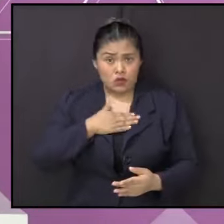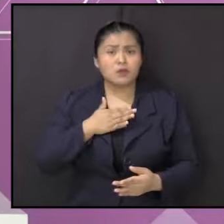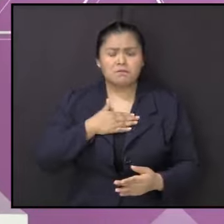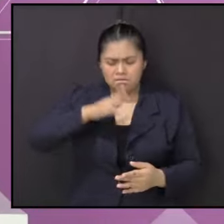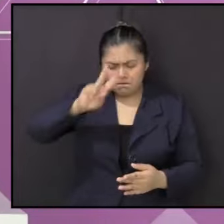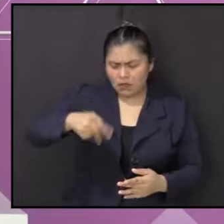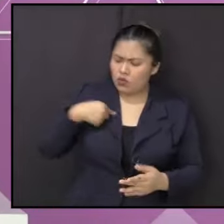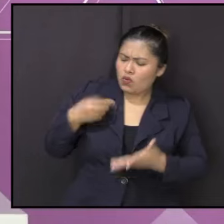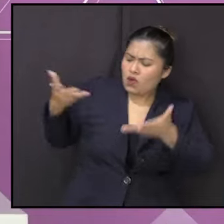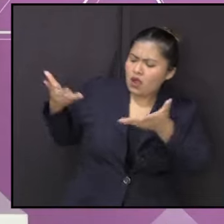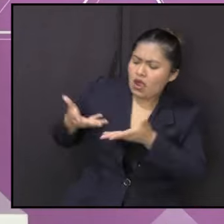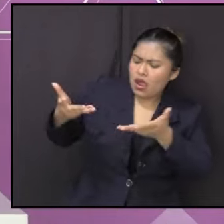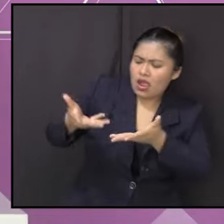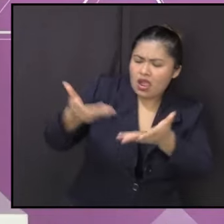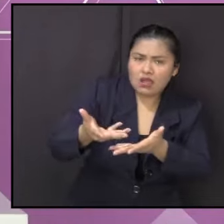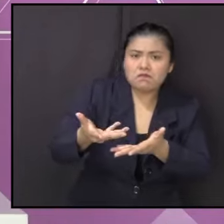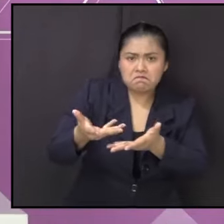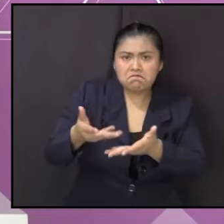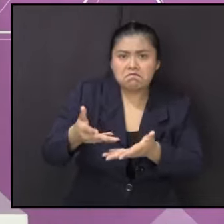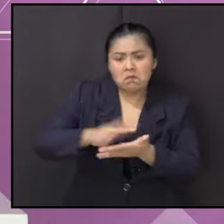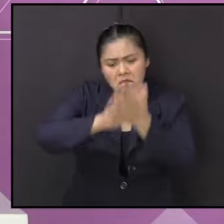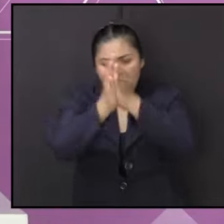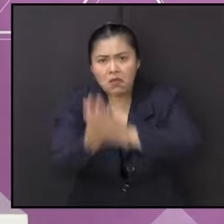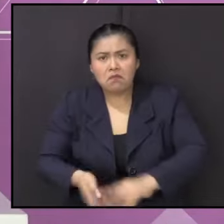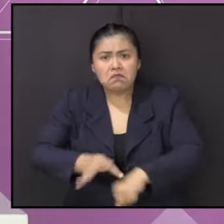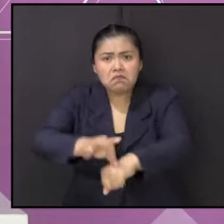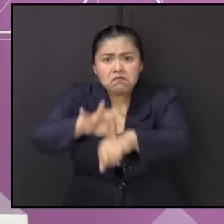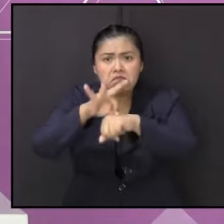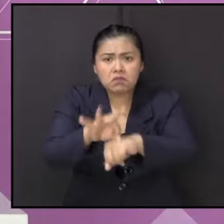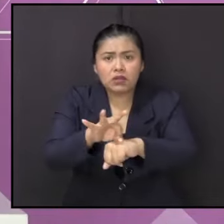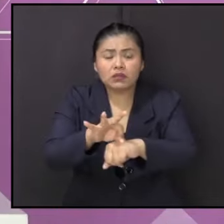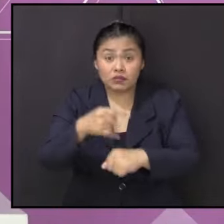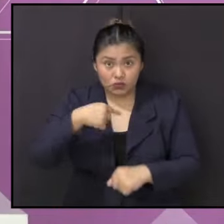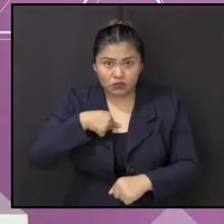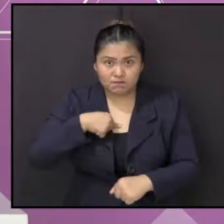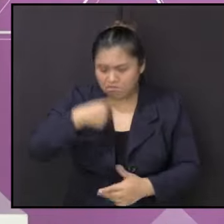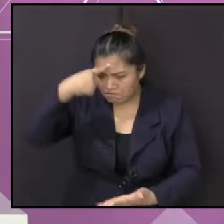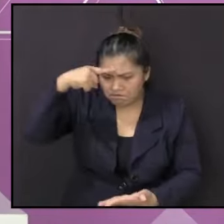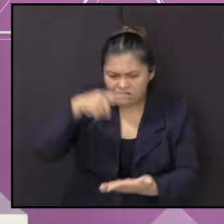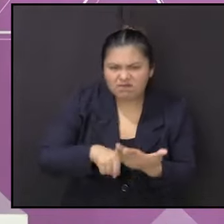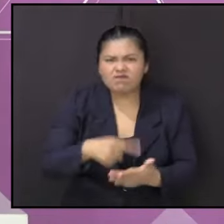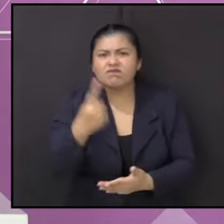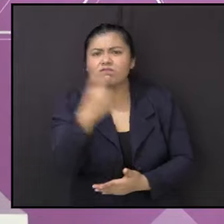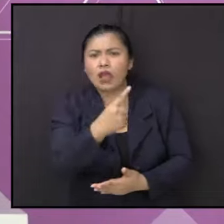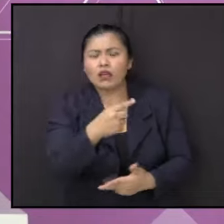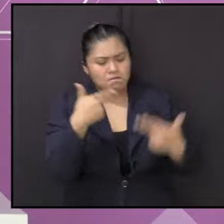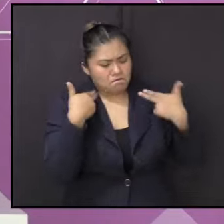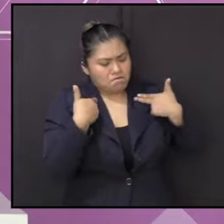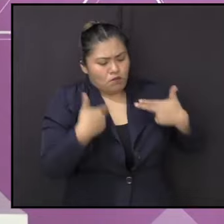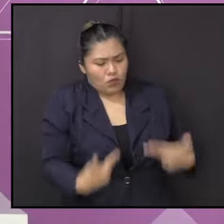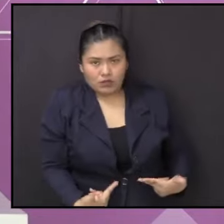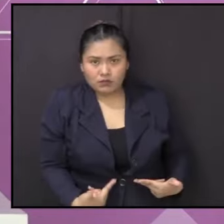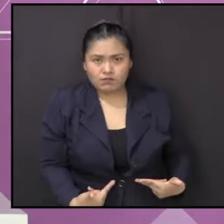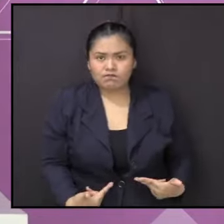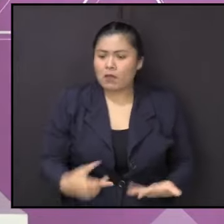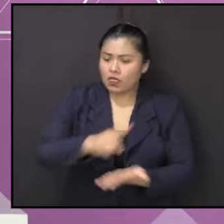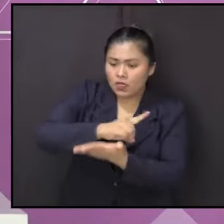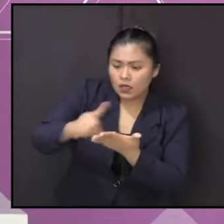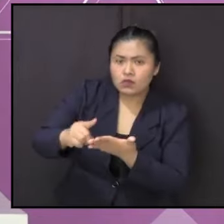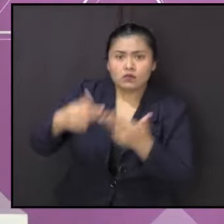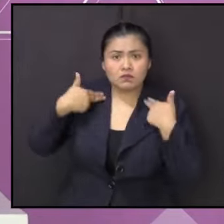una mujer que cree en el humanismo, cree en los derechos humanos, en la justicia social y en la